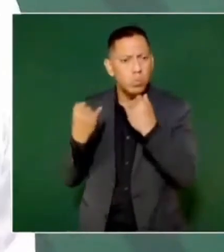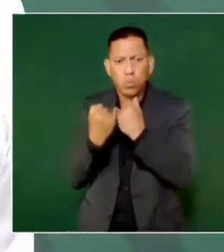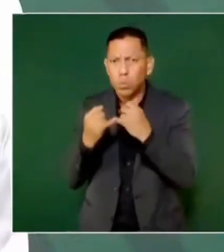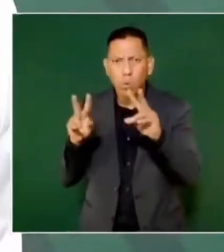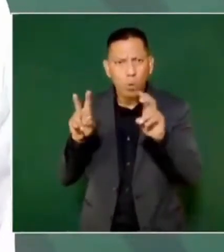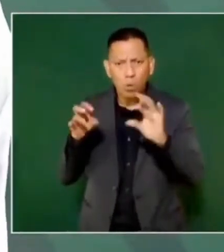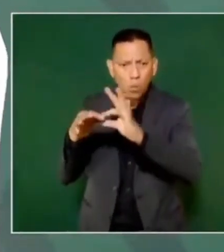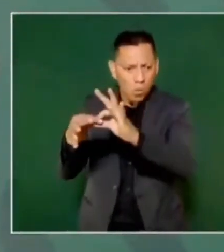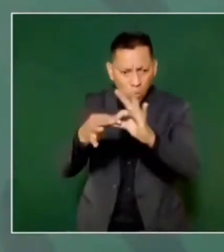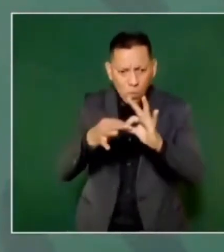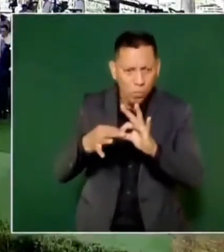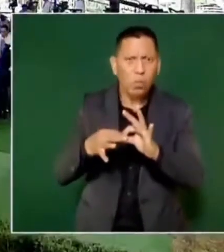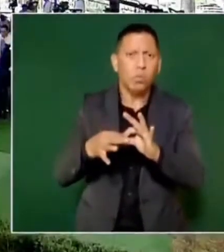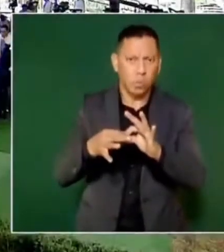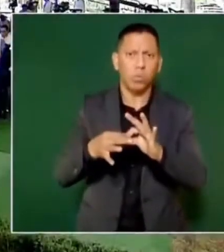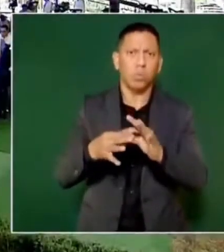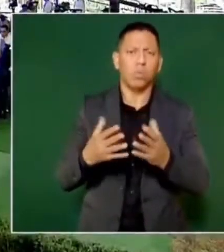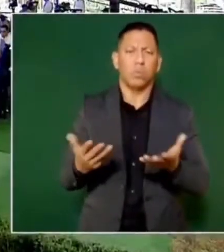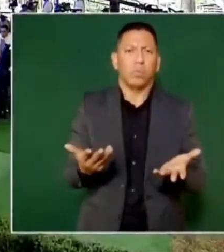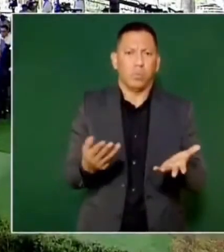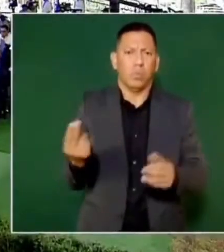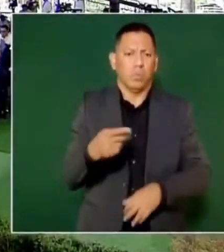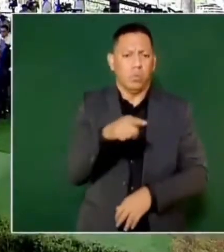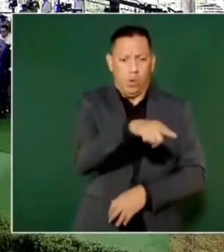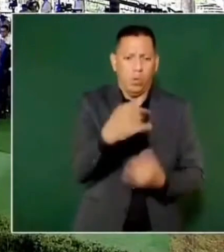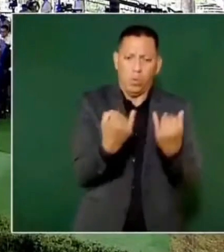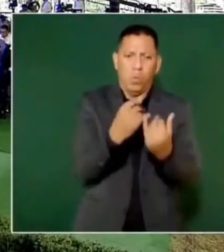Y no es tan